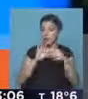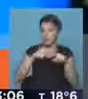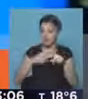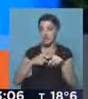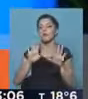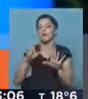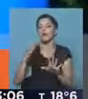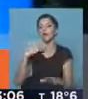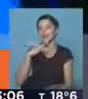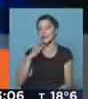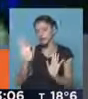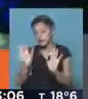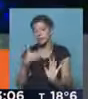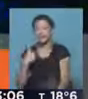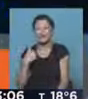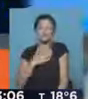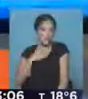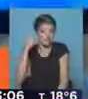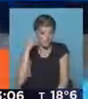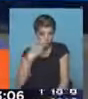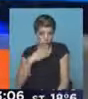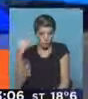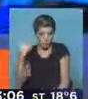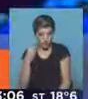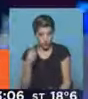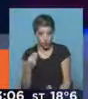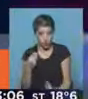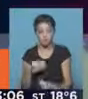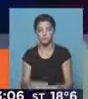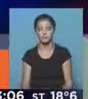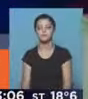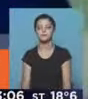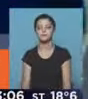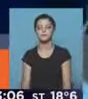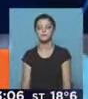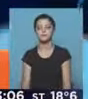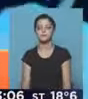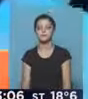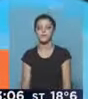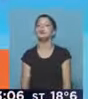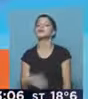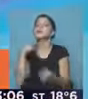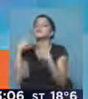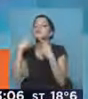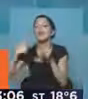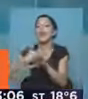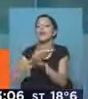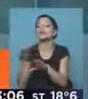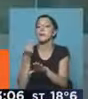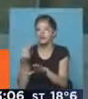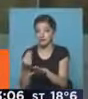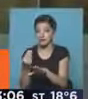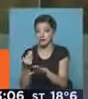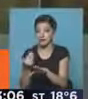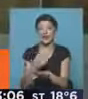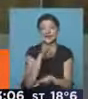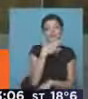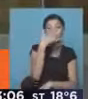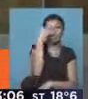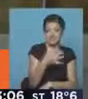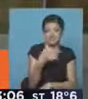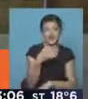lo que yo creo que ocurre muchas veces, es que las cosas se someten a plebiscitos porque quienes están encargados de decidirlas no pueden ponerse de acuerdo